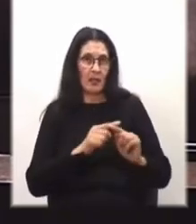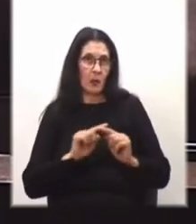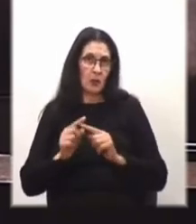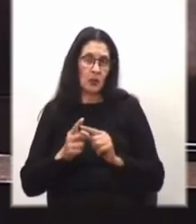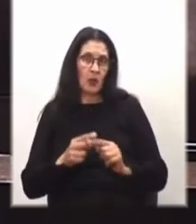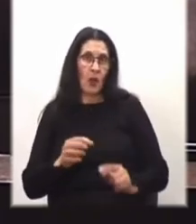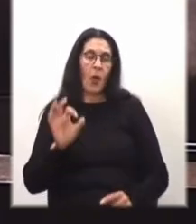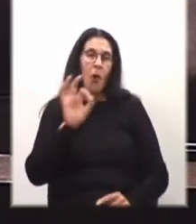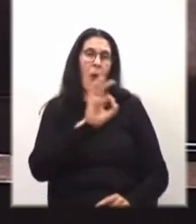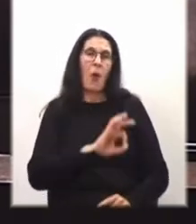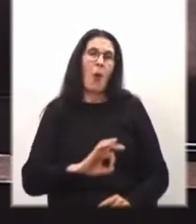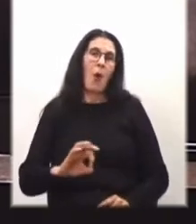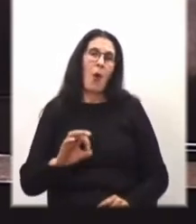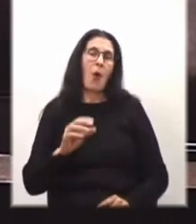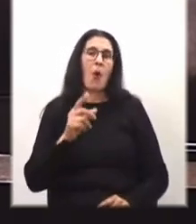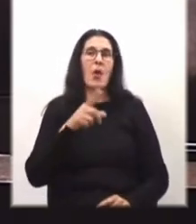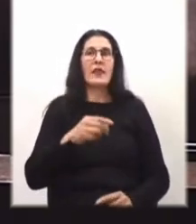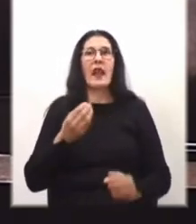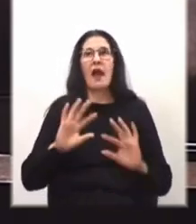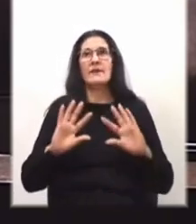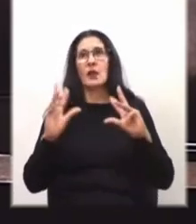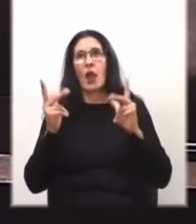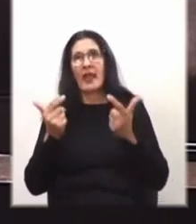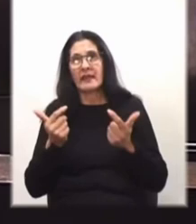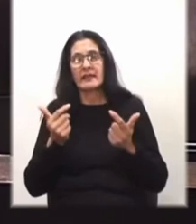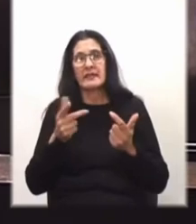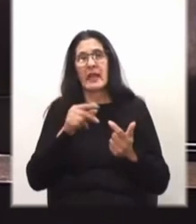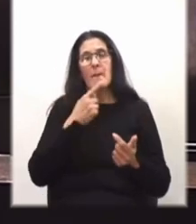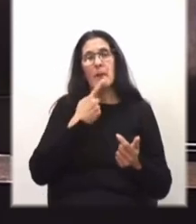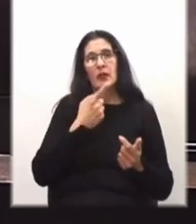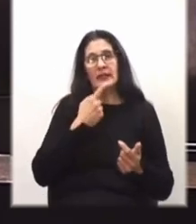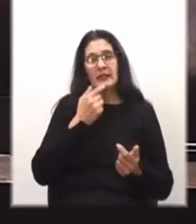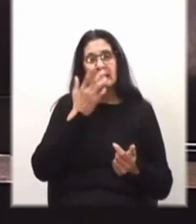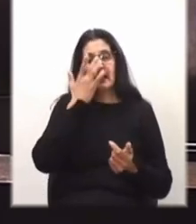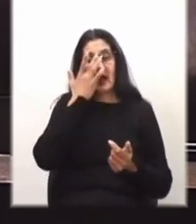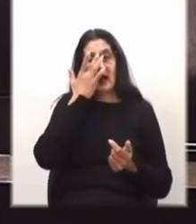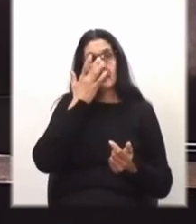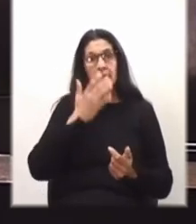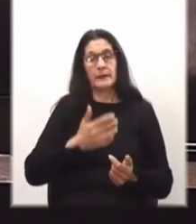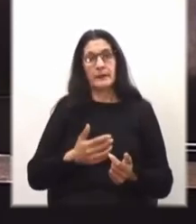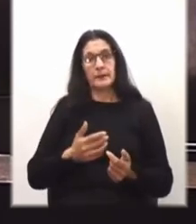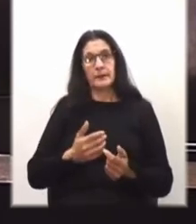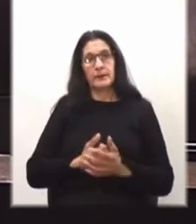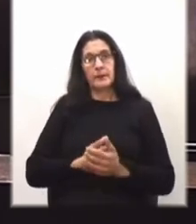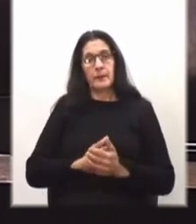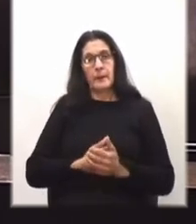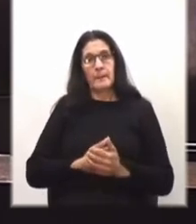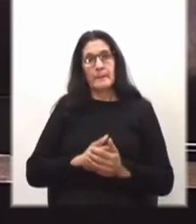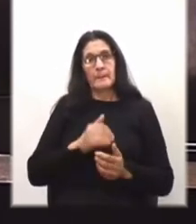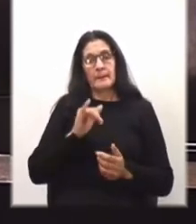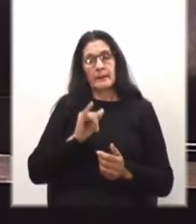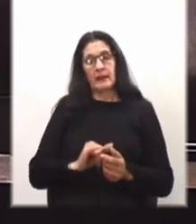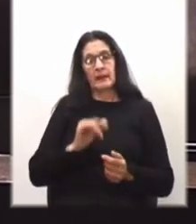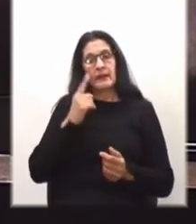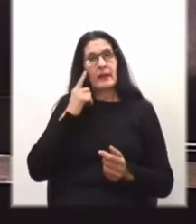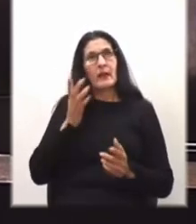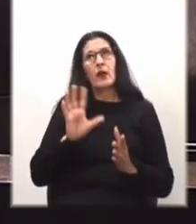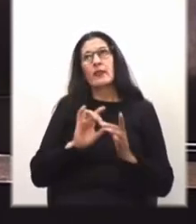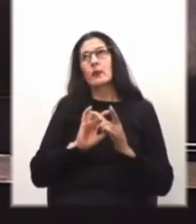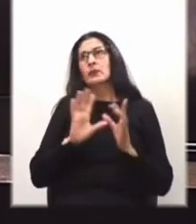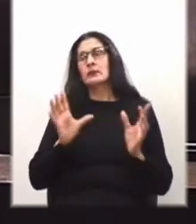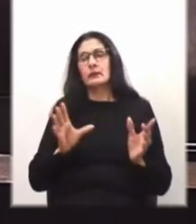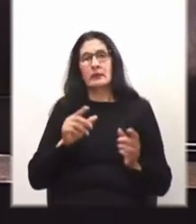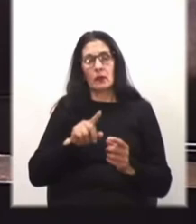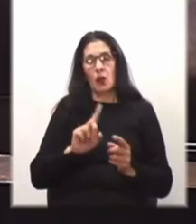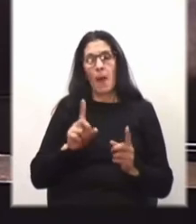de aumento de la violencia política y de cuestionamiento de la democracia. Pero sí